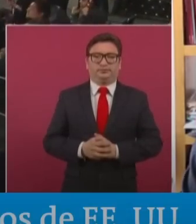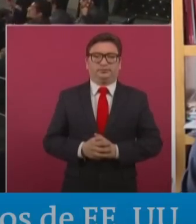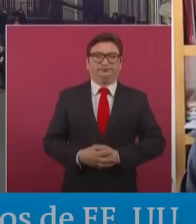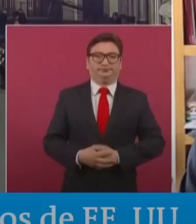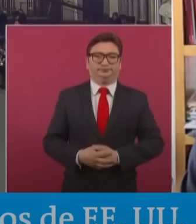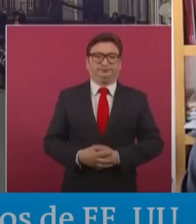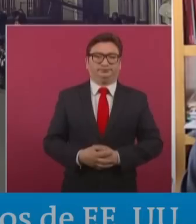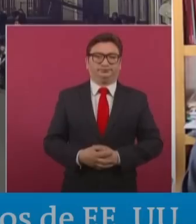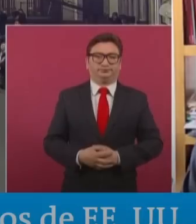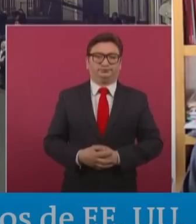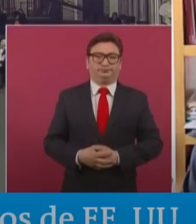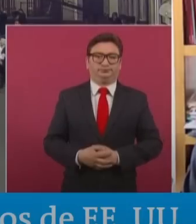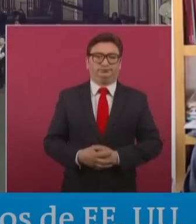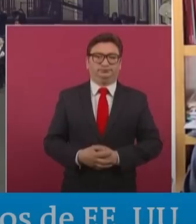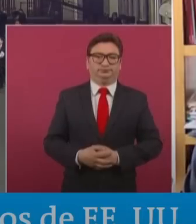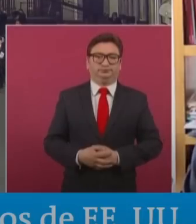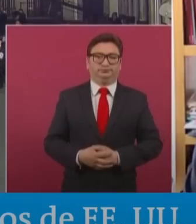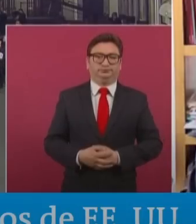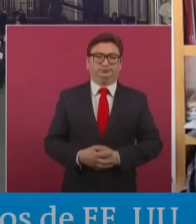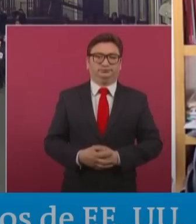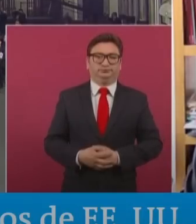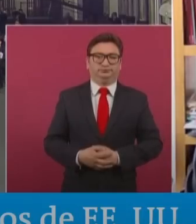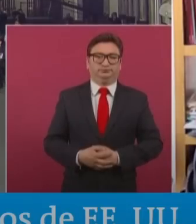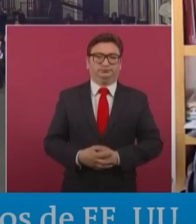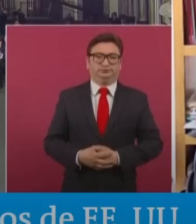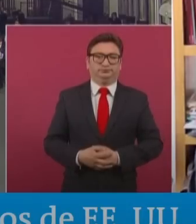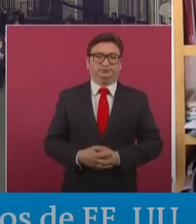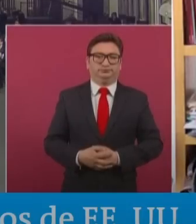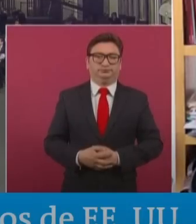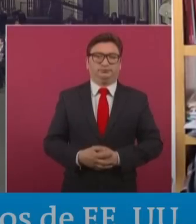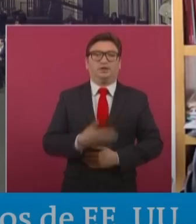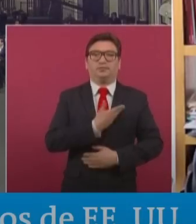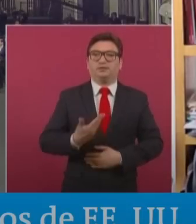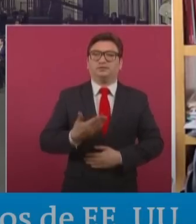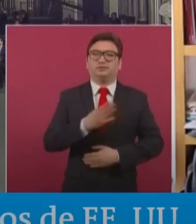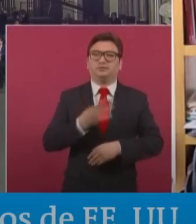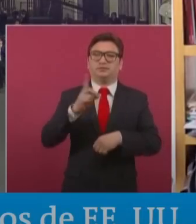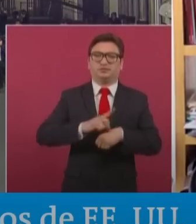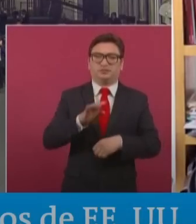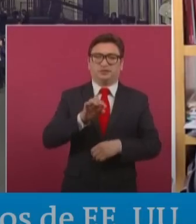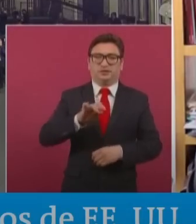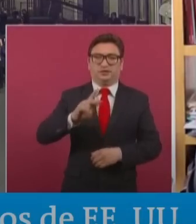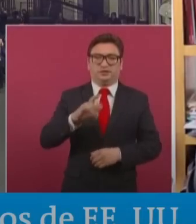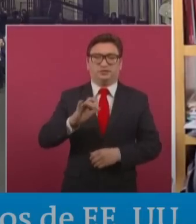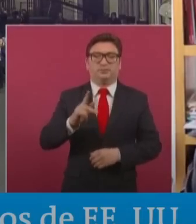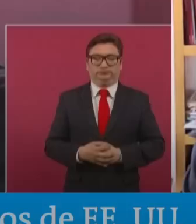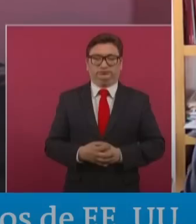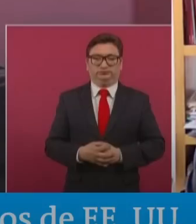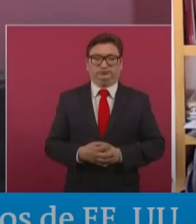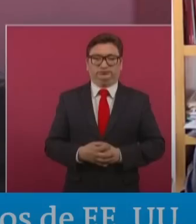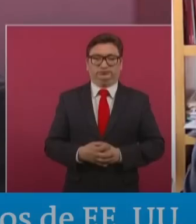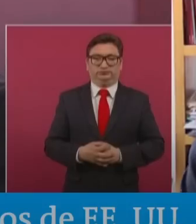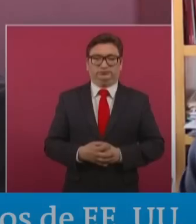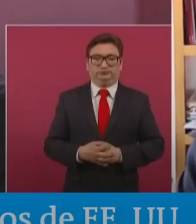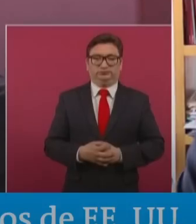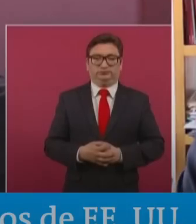migratoria, que intenta simplemente prevenir a que las personas lleguen a la frontera. Pero